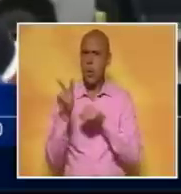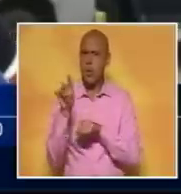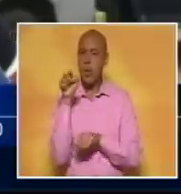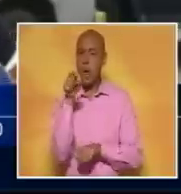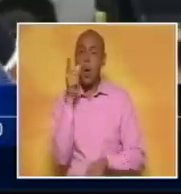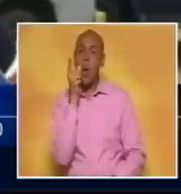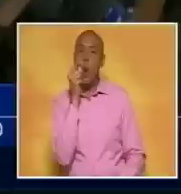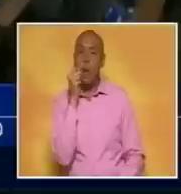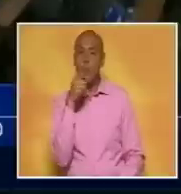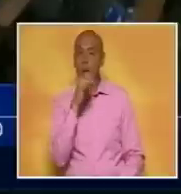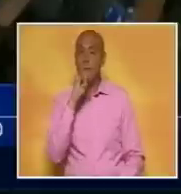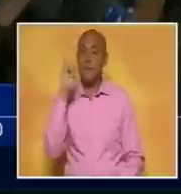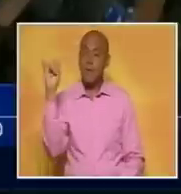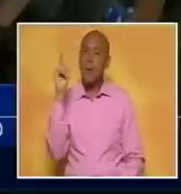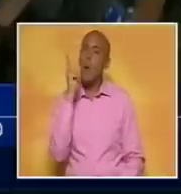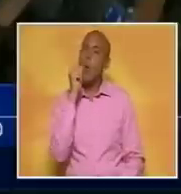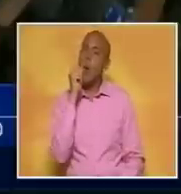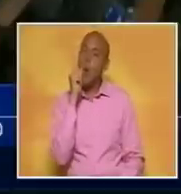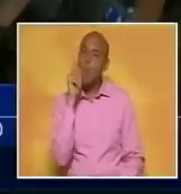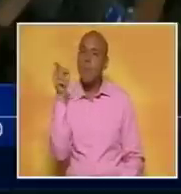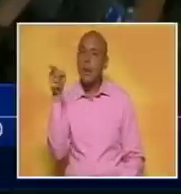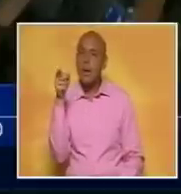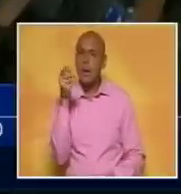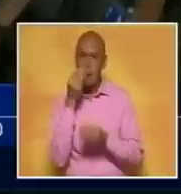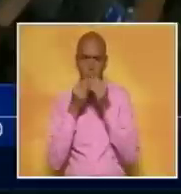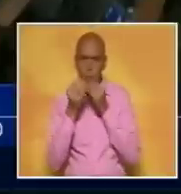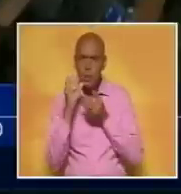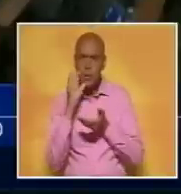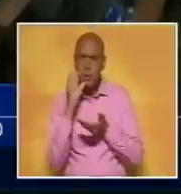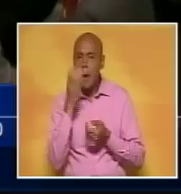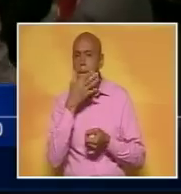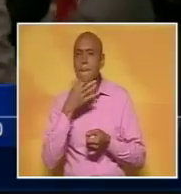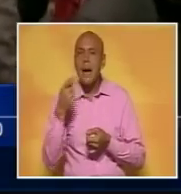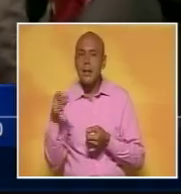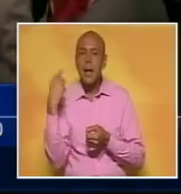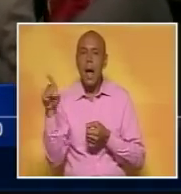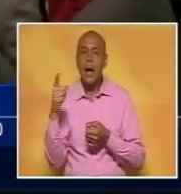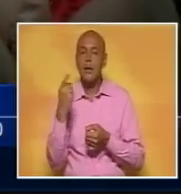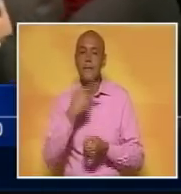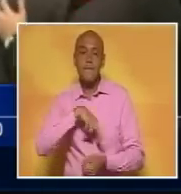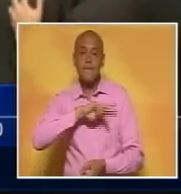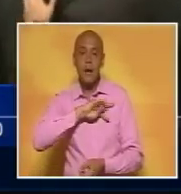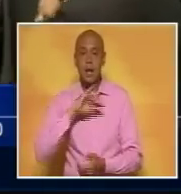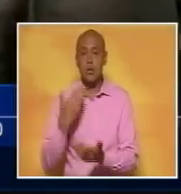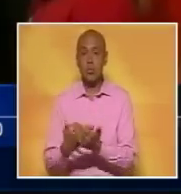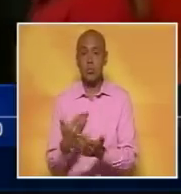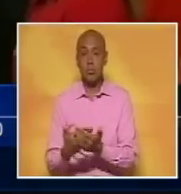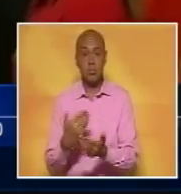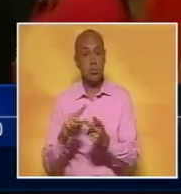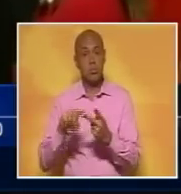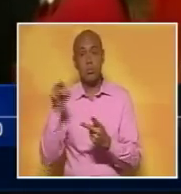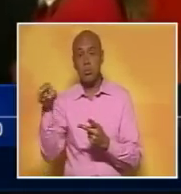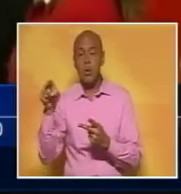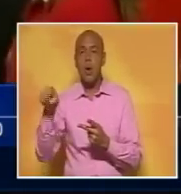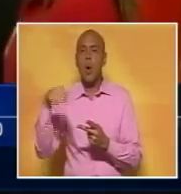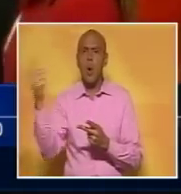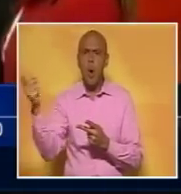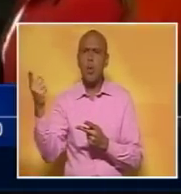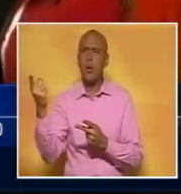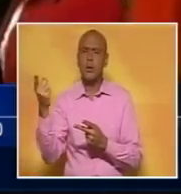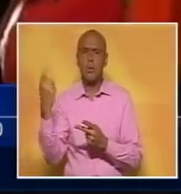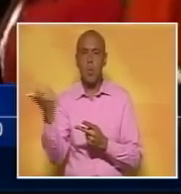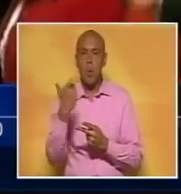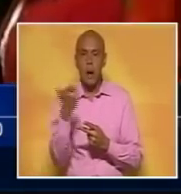Estado denunció al senador Iván Cepeda por el presunto uso de falsos testigos tras acusarlo de buscar a ex paramilitares en